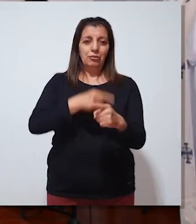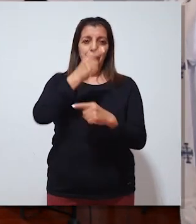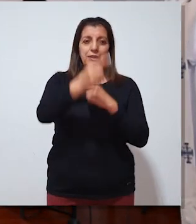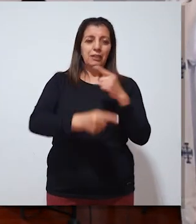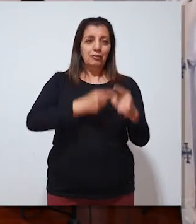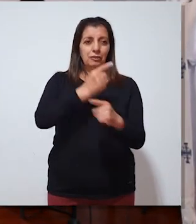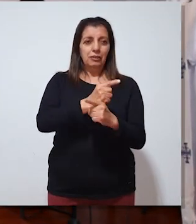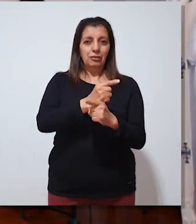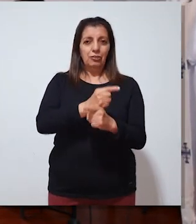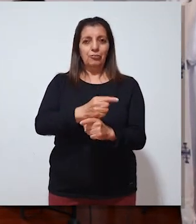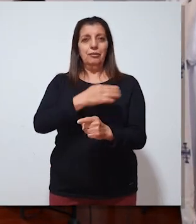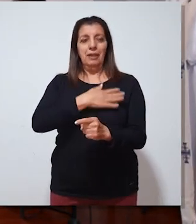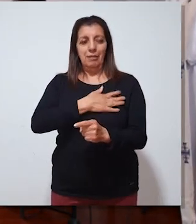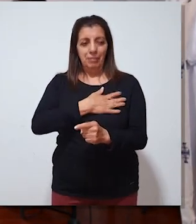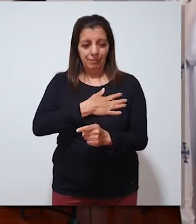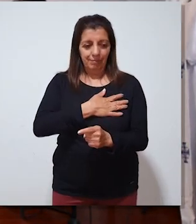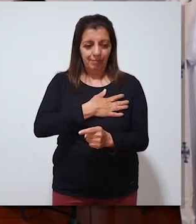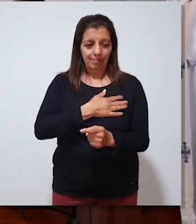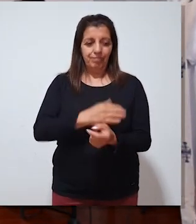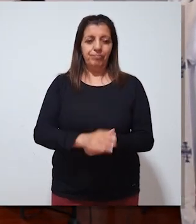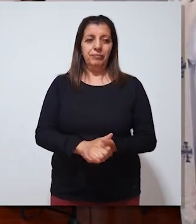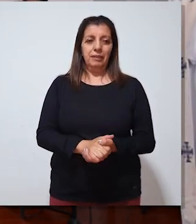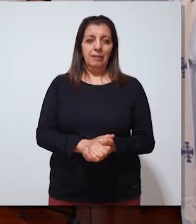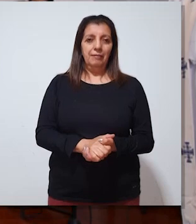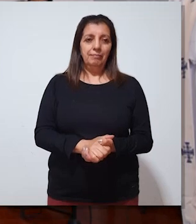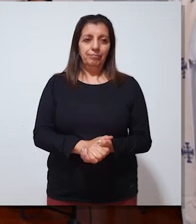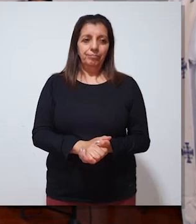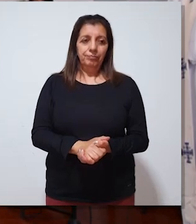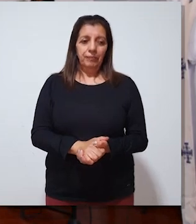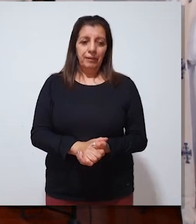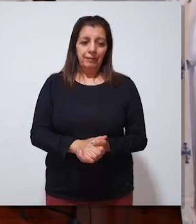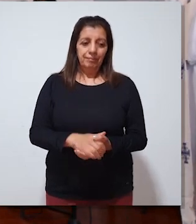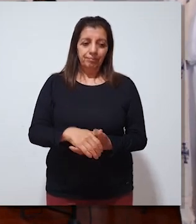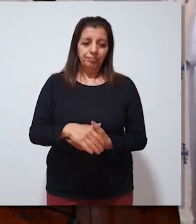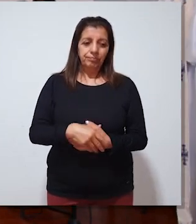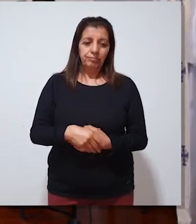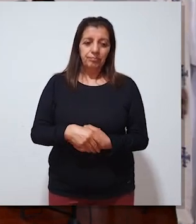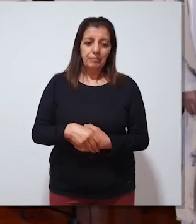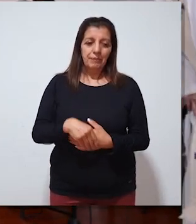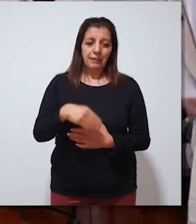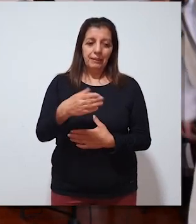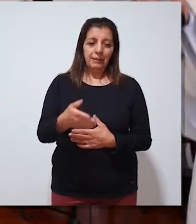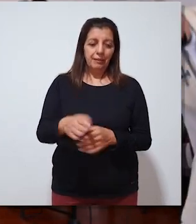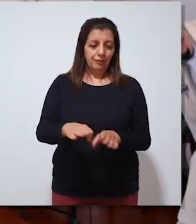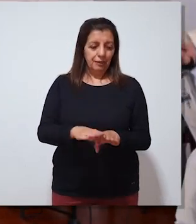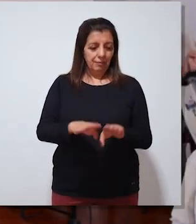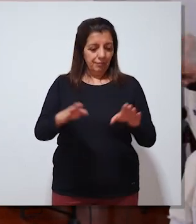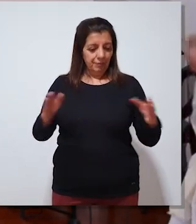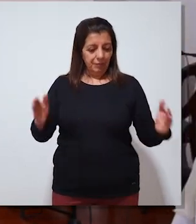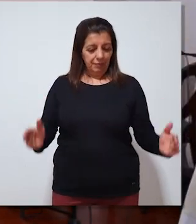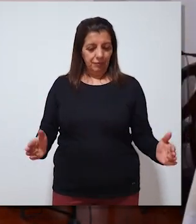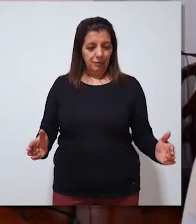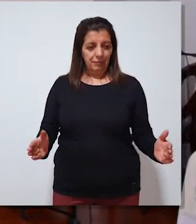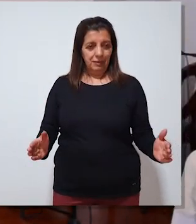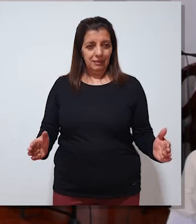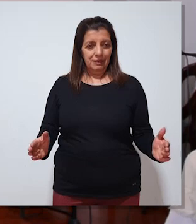Después de alimentarnos con la palabra de Dios, preparemos la mesa de la Eucaristía, que nuestra ofrenda tenga el